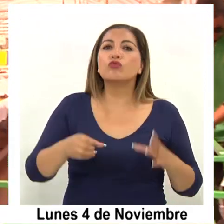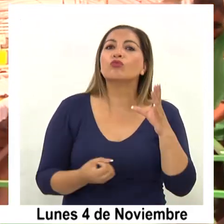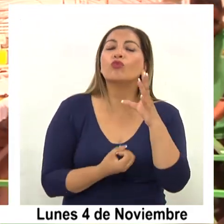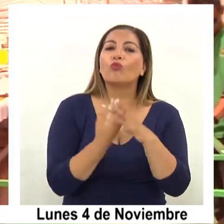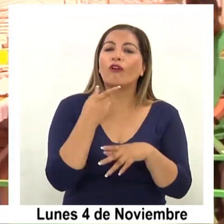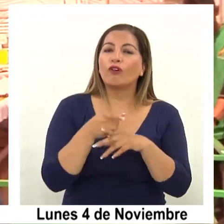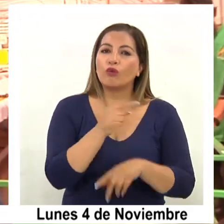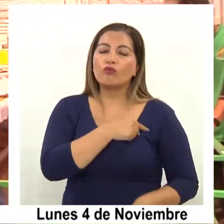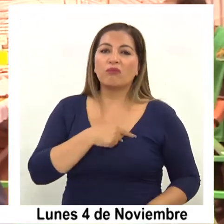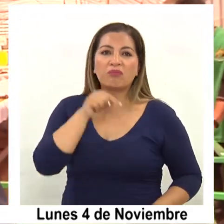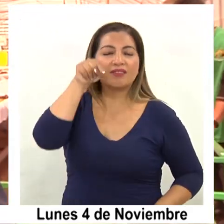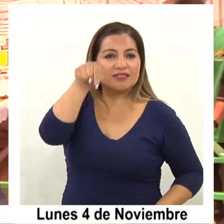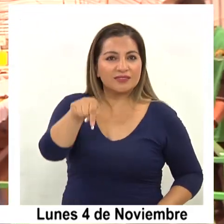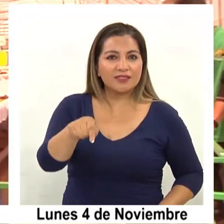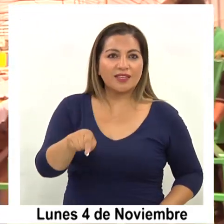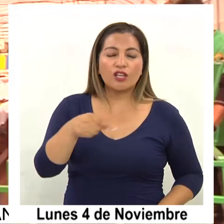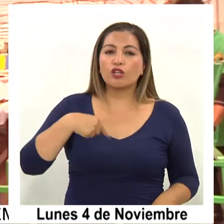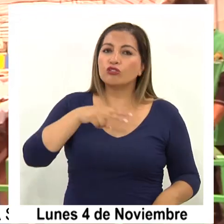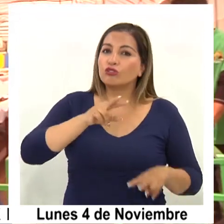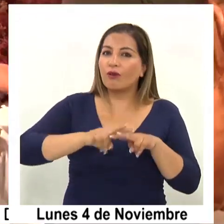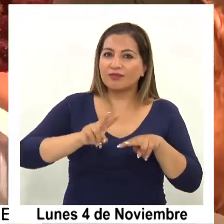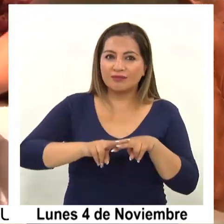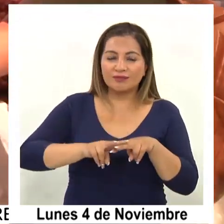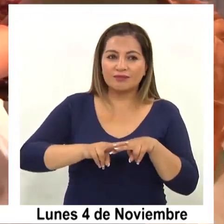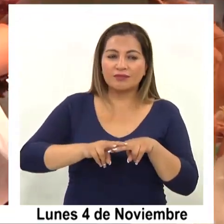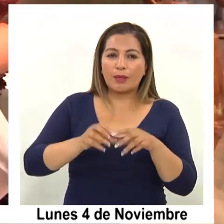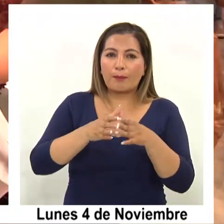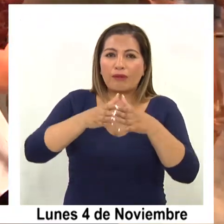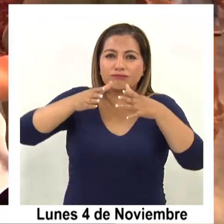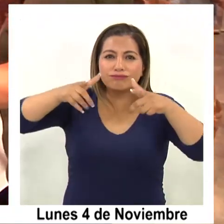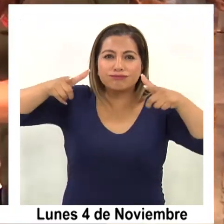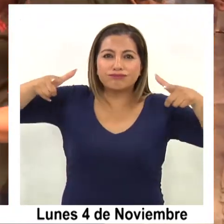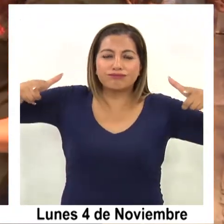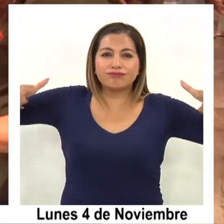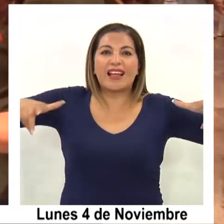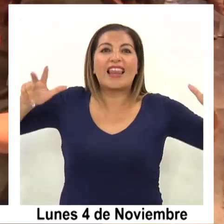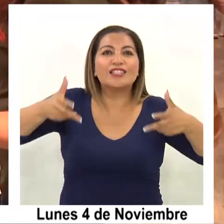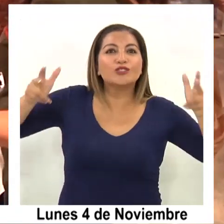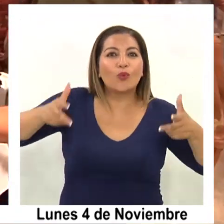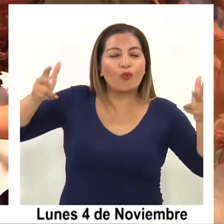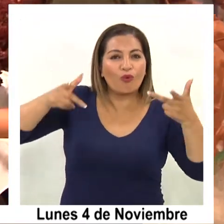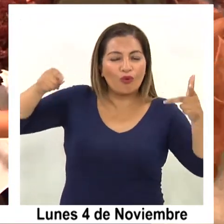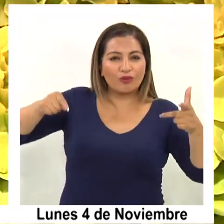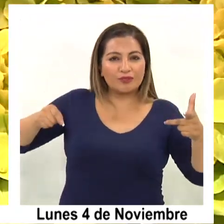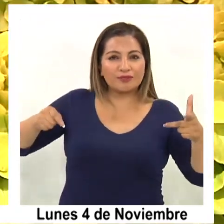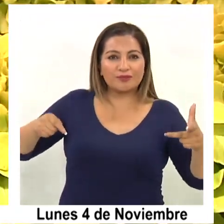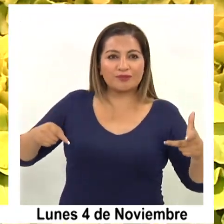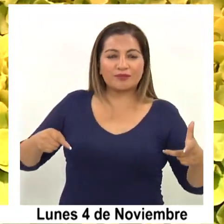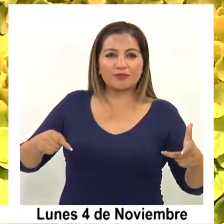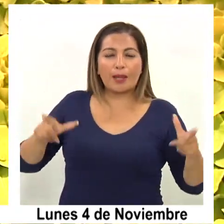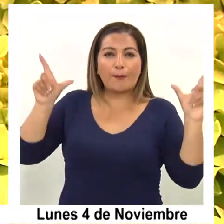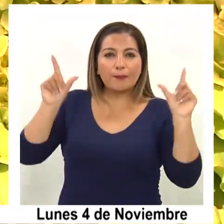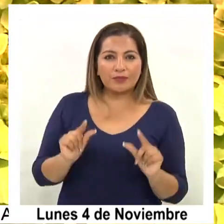hidropónica porque principalmente lo que hacemos es aumentar la producción de lechugas en una menor